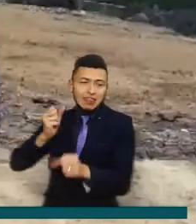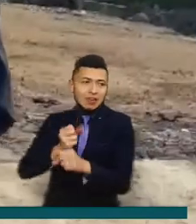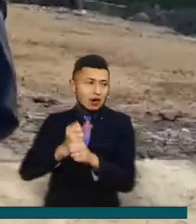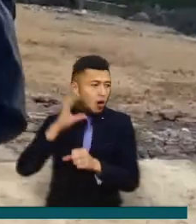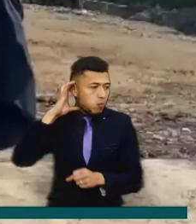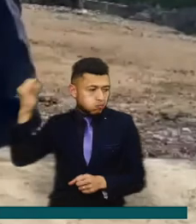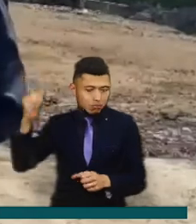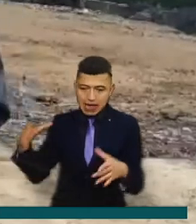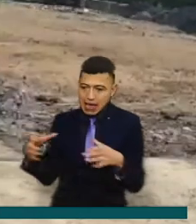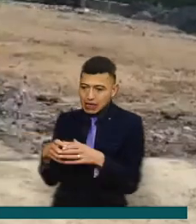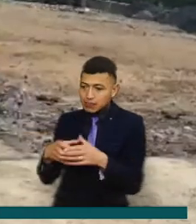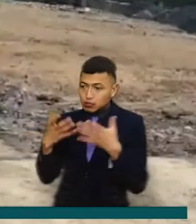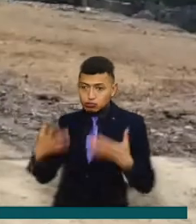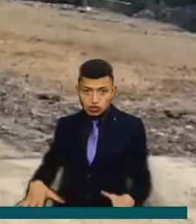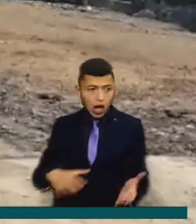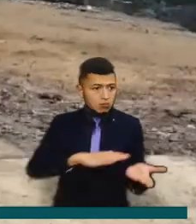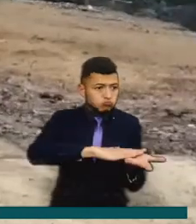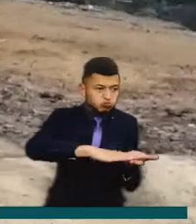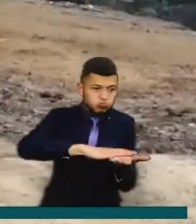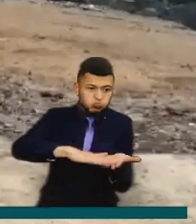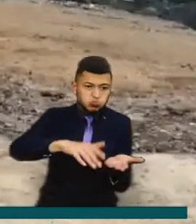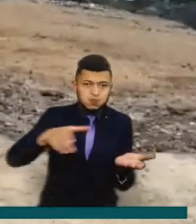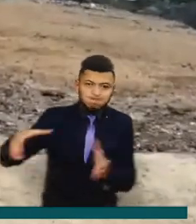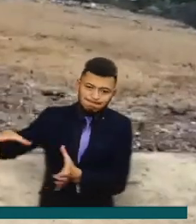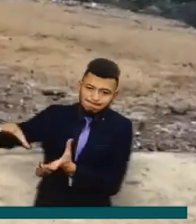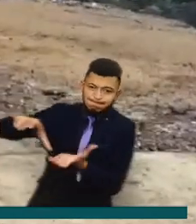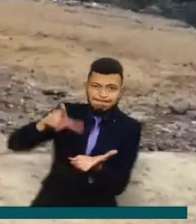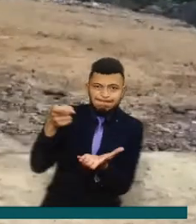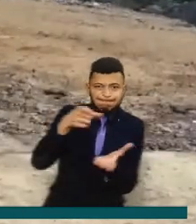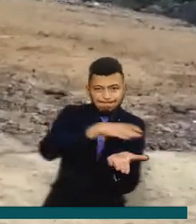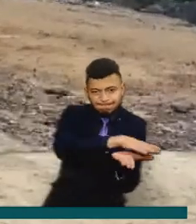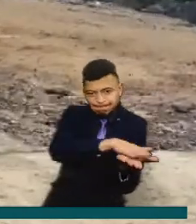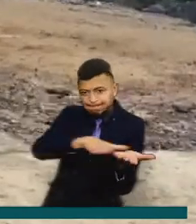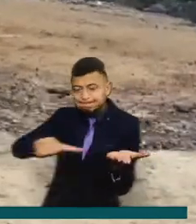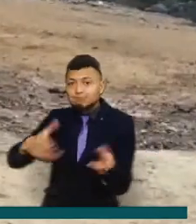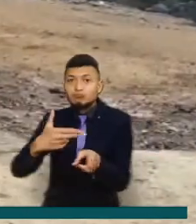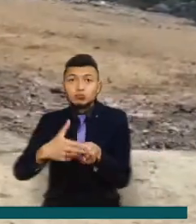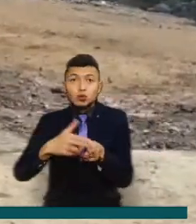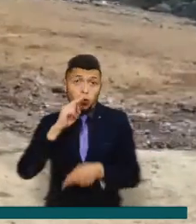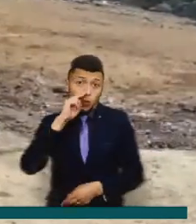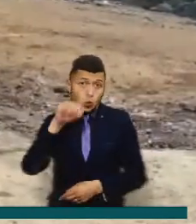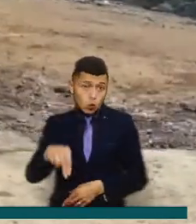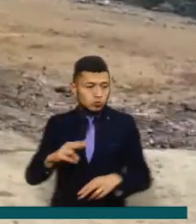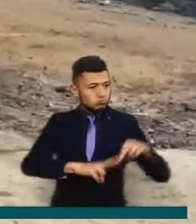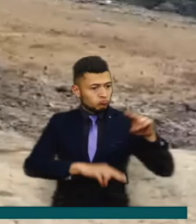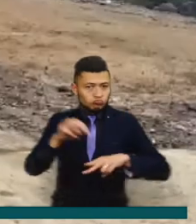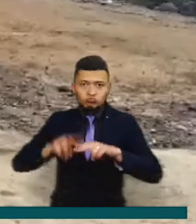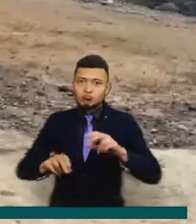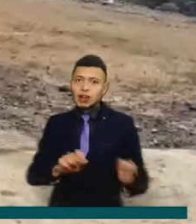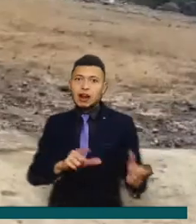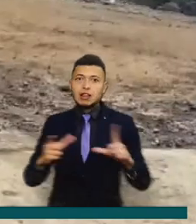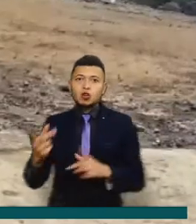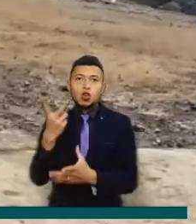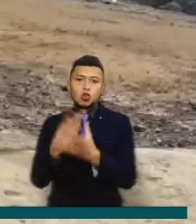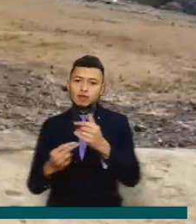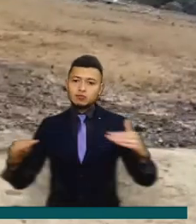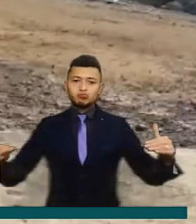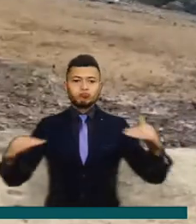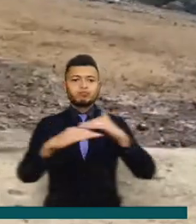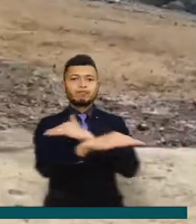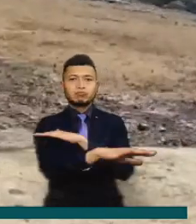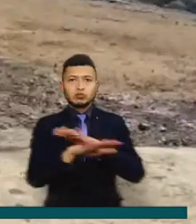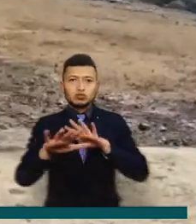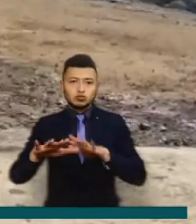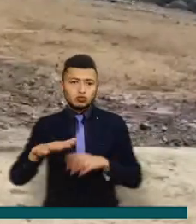en plena ejecución de pavimento, con el cual esperamos en el mes de junio tener terminada la construcción de la doble